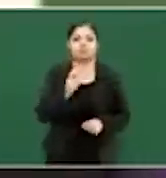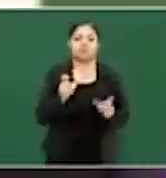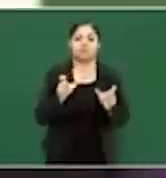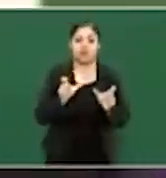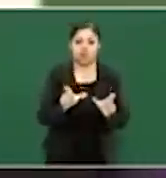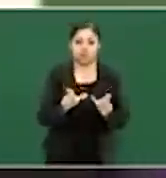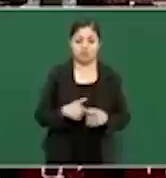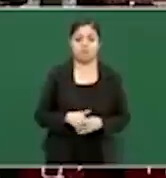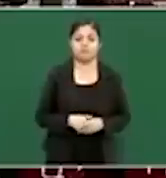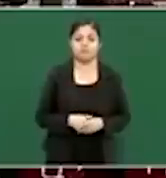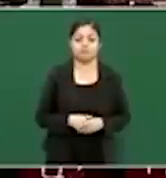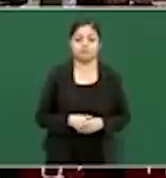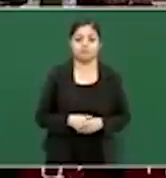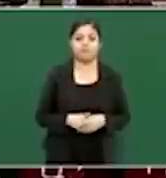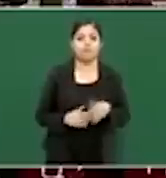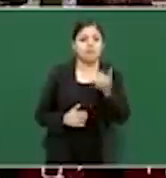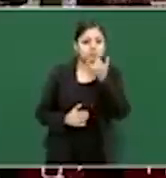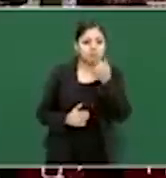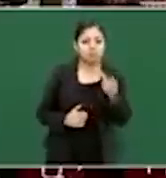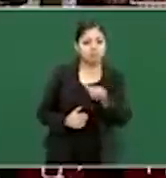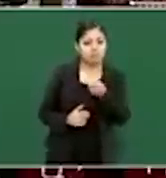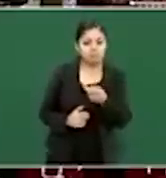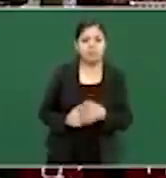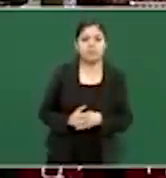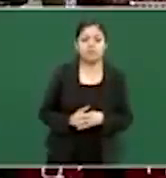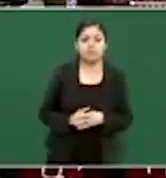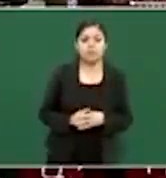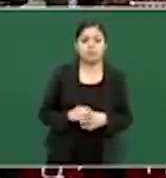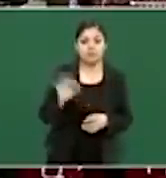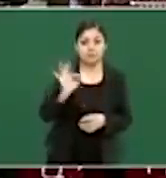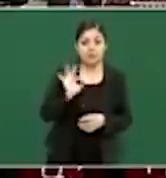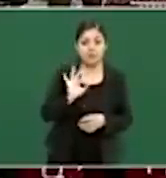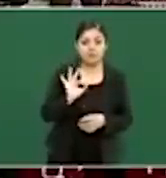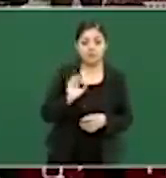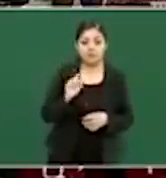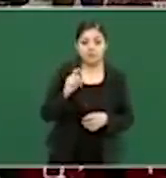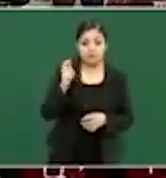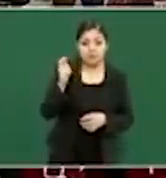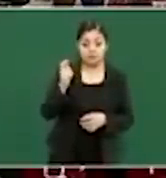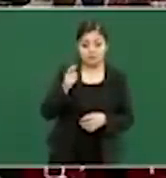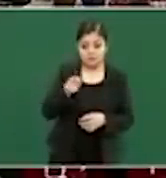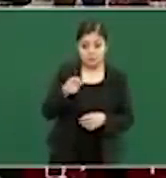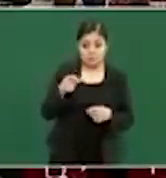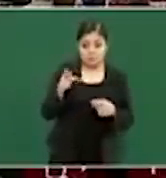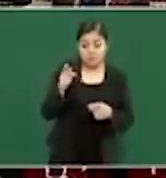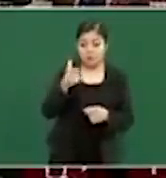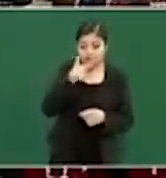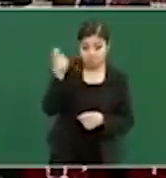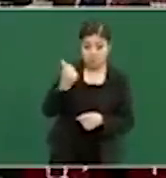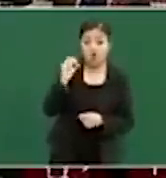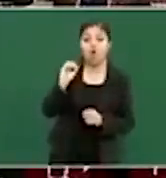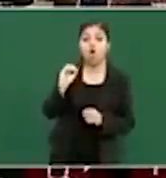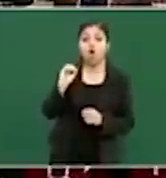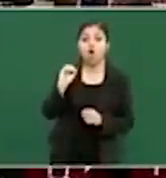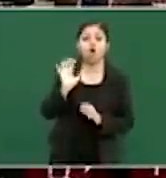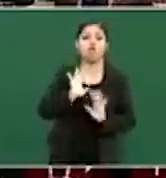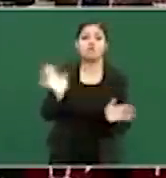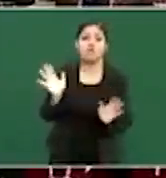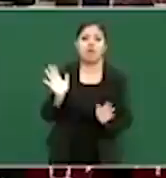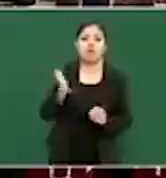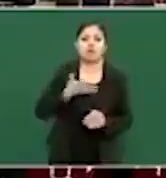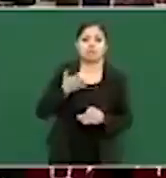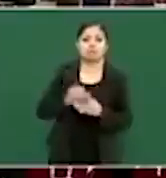Nacional. ¿Podría adelantar si es en retiro en activo? En activo. Y preguntarle,